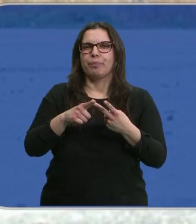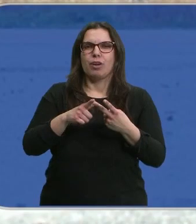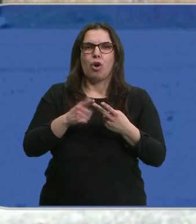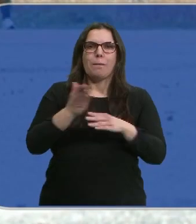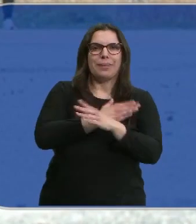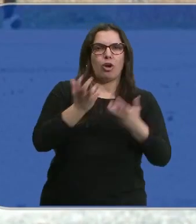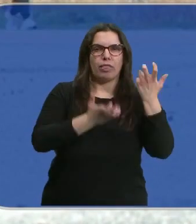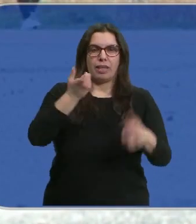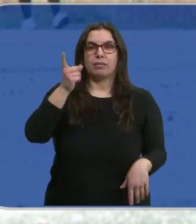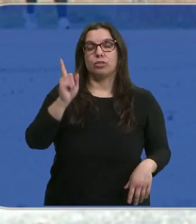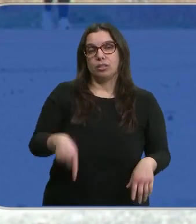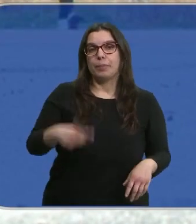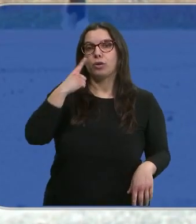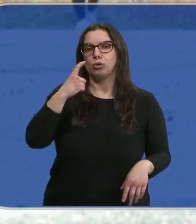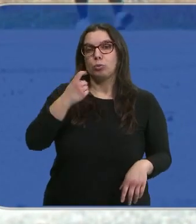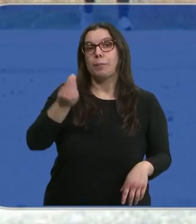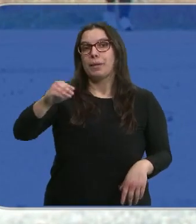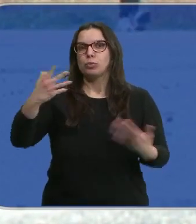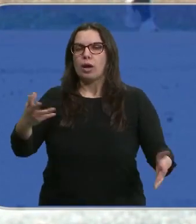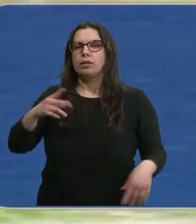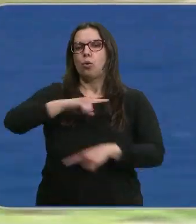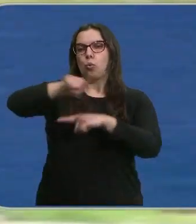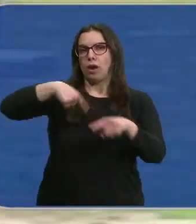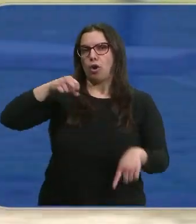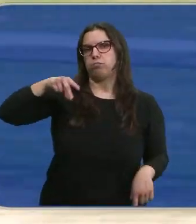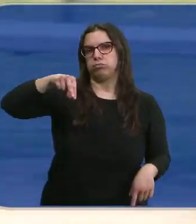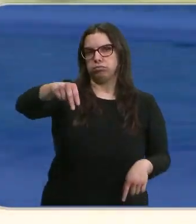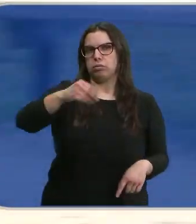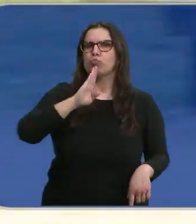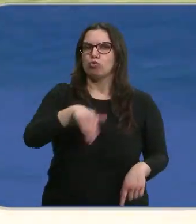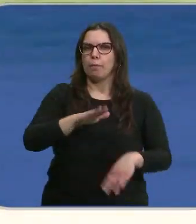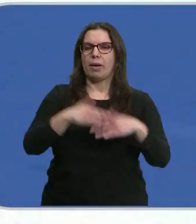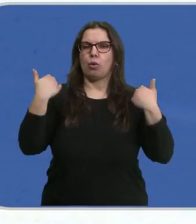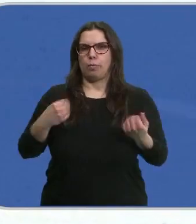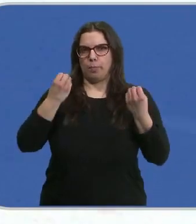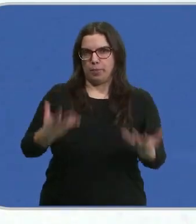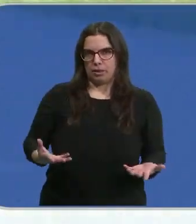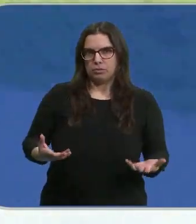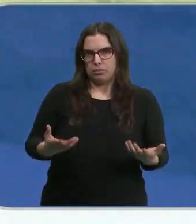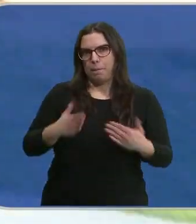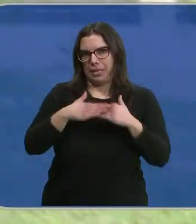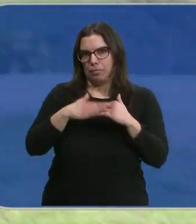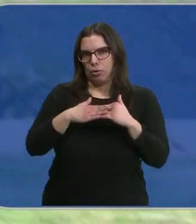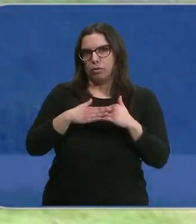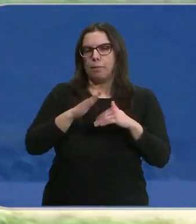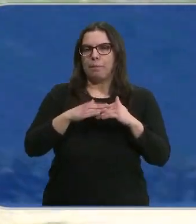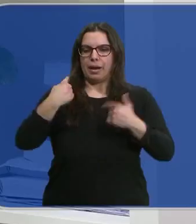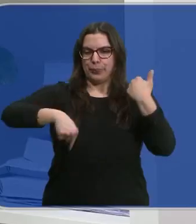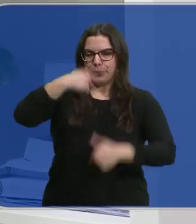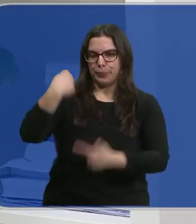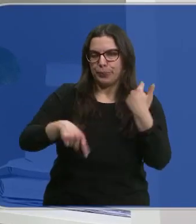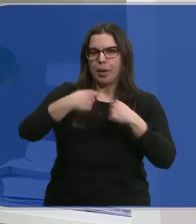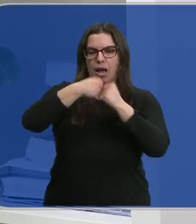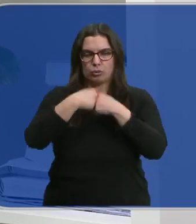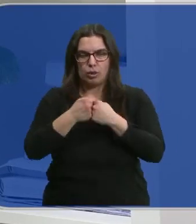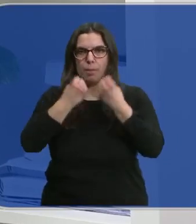pero también con hábitos complementarios. Salir a caminar 1 hora diaria sería lo suyo, para mantenernos en forma y para tener tanto salud articular